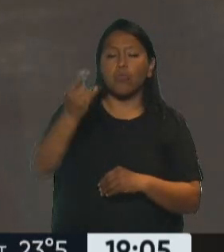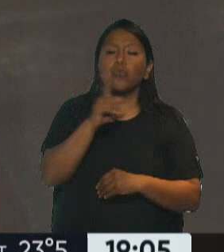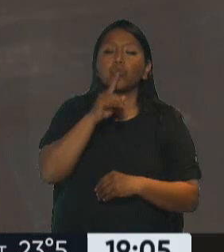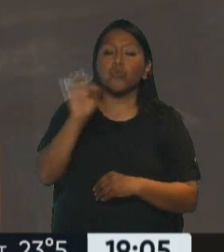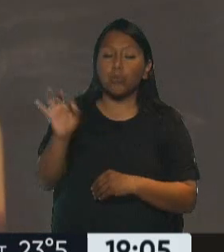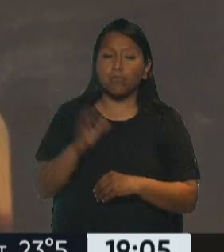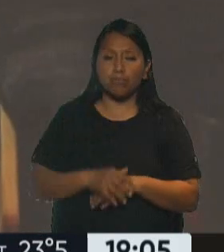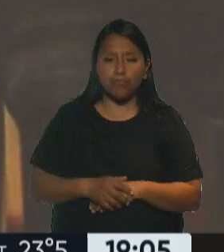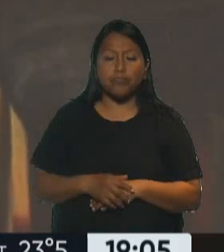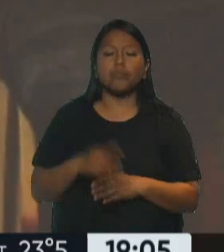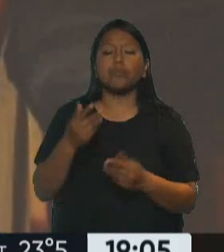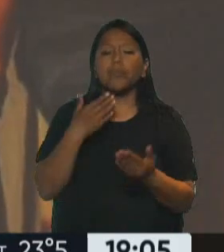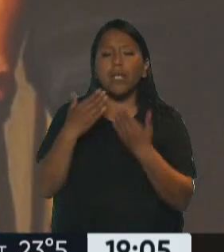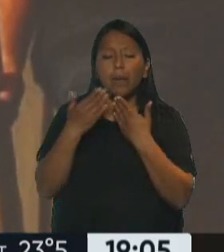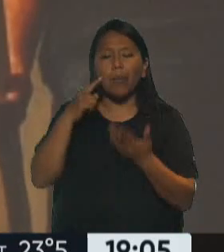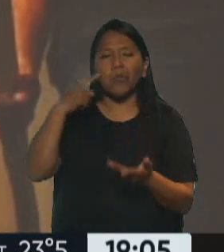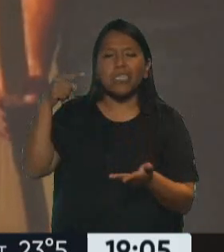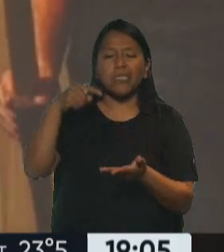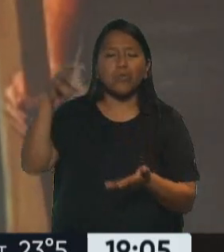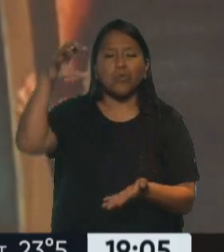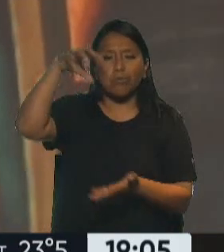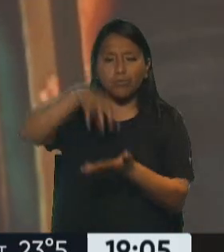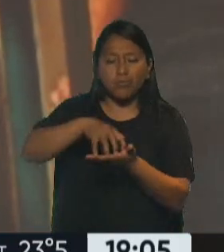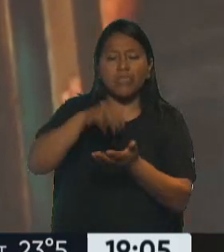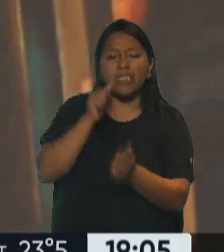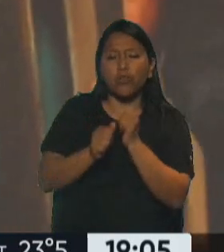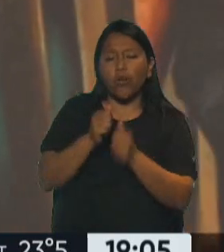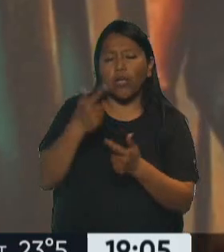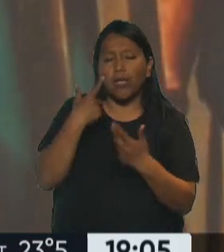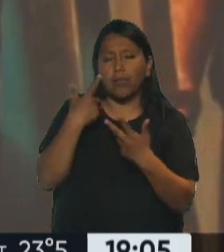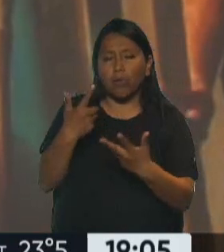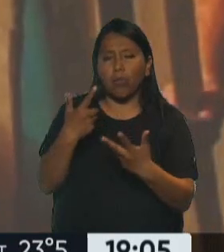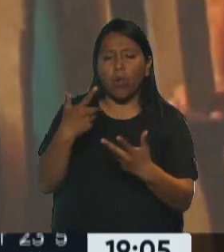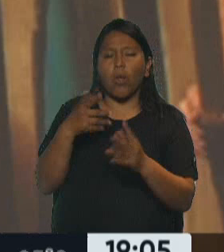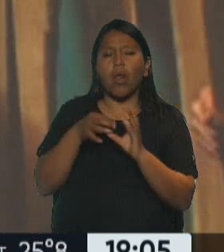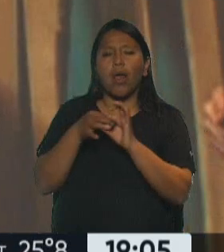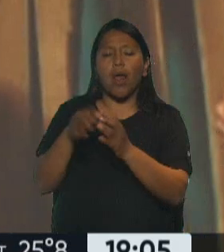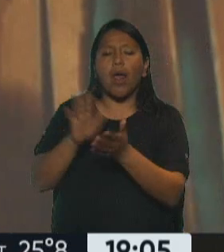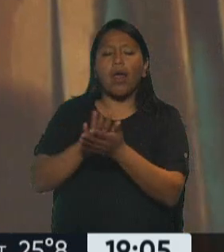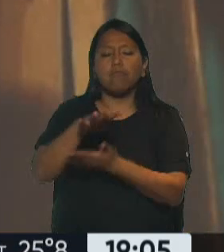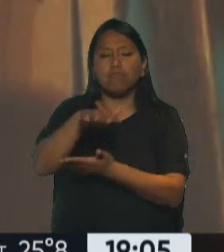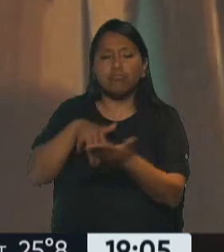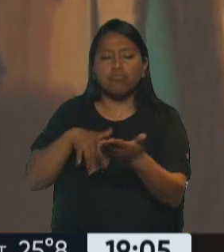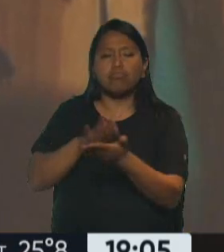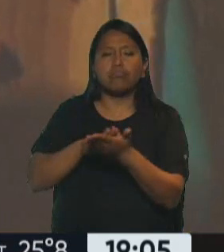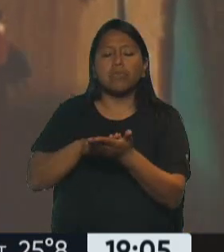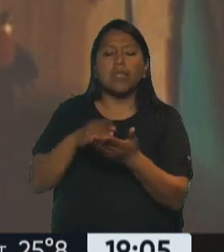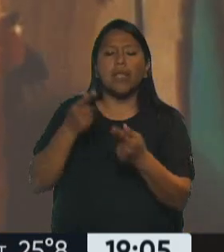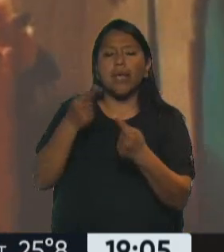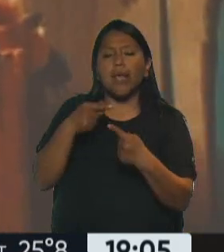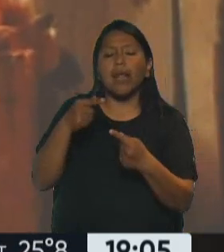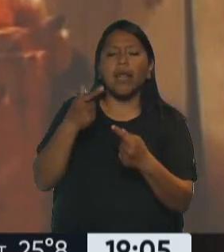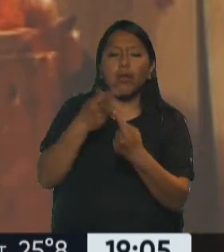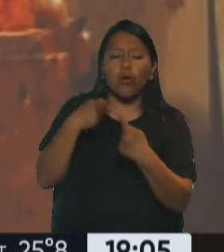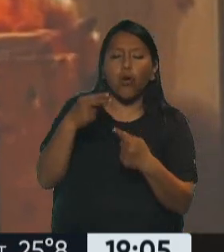Centro Simón Wiesenthal, esta institución histórica de la Argentina y del mundo, relacionada a documentar la historia del Holocausto, pero